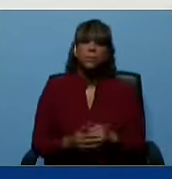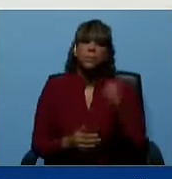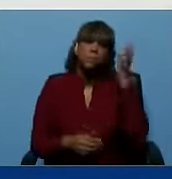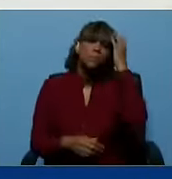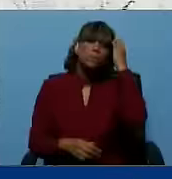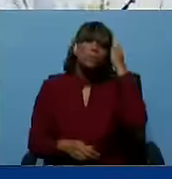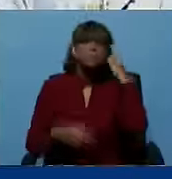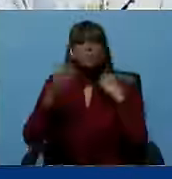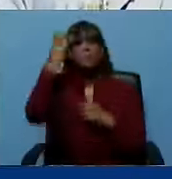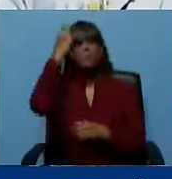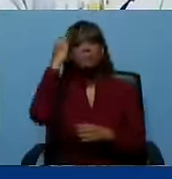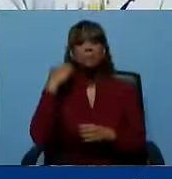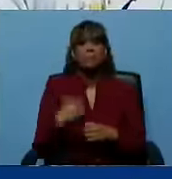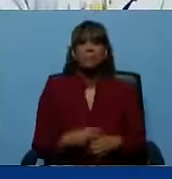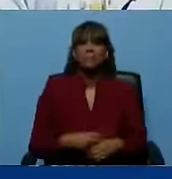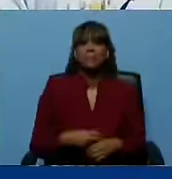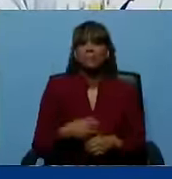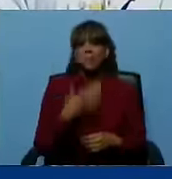¡Shut up, fucking!